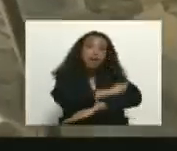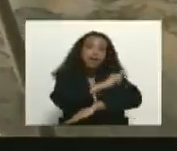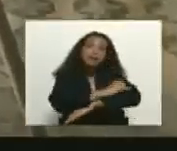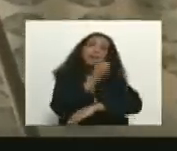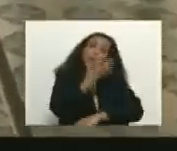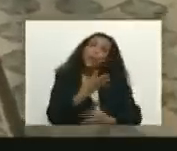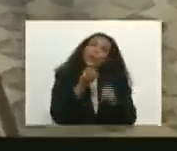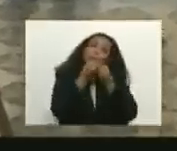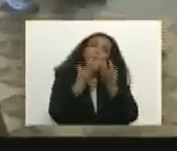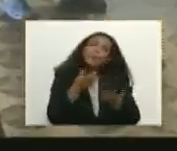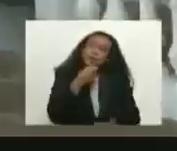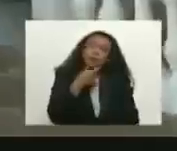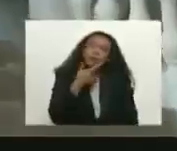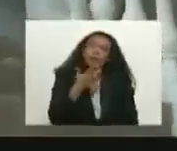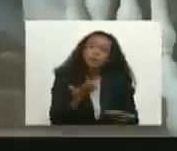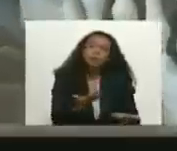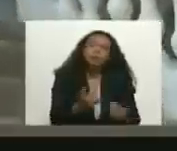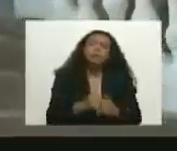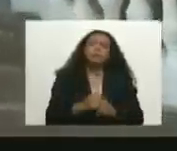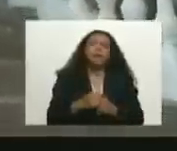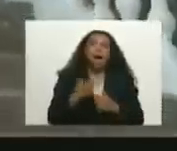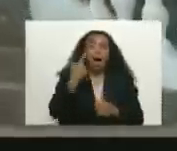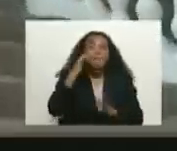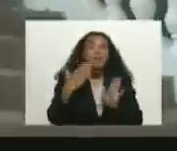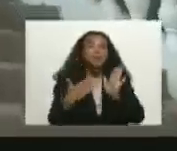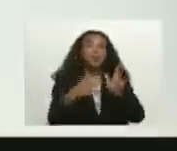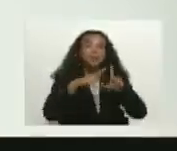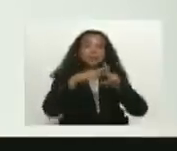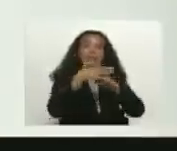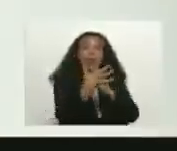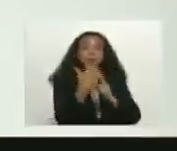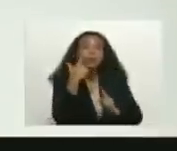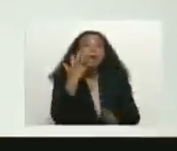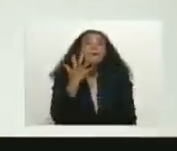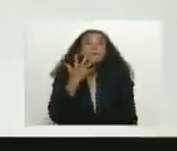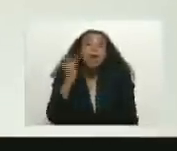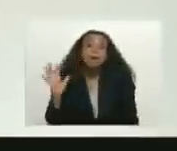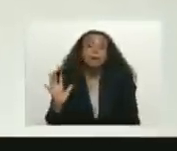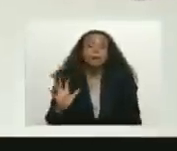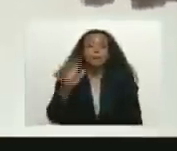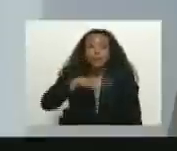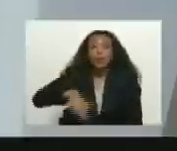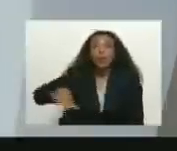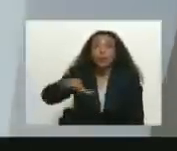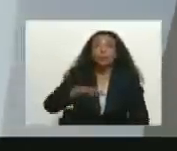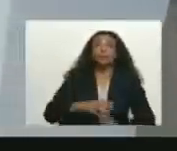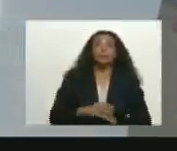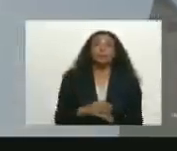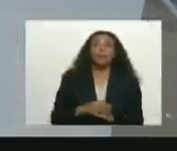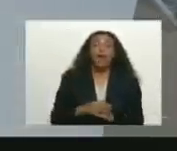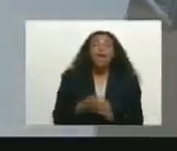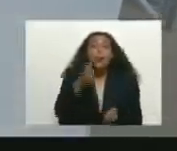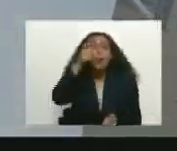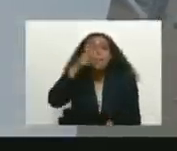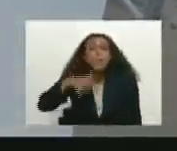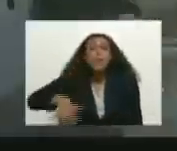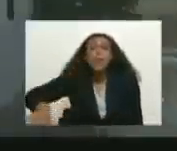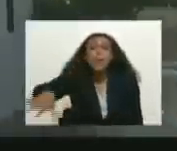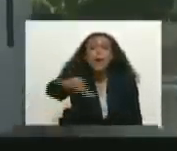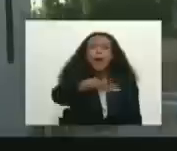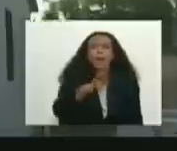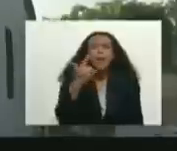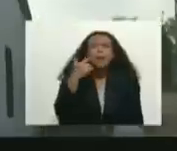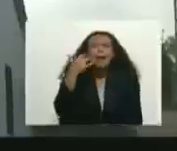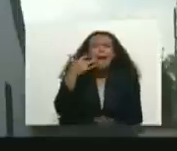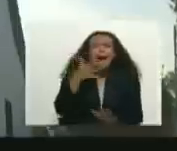es muy hermoso. Mire, ha habido casos, por ejemplo, yo le traigo un ejemplo aquí de Taguay. Taguay es un pueblo donde lo más grande